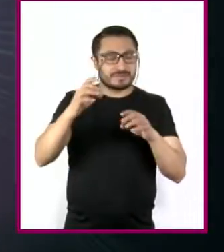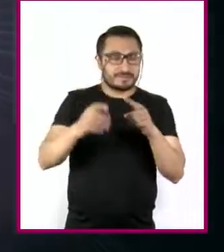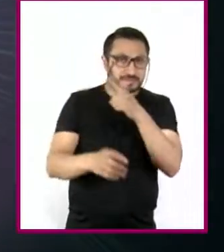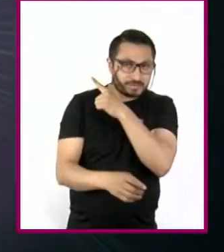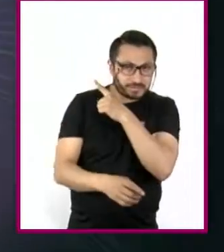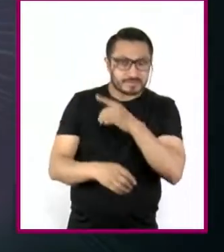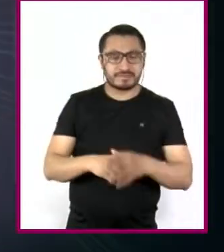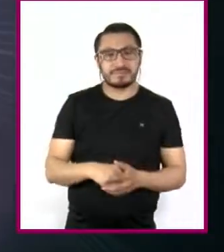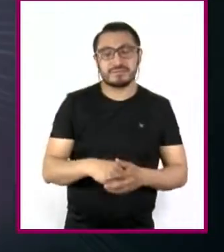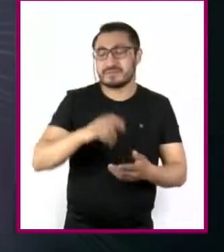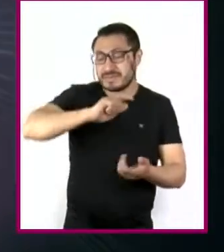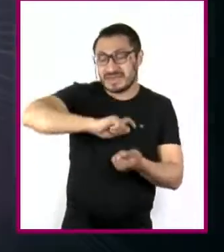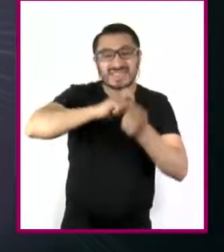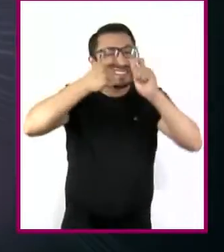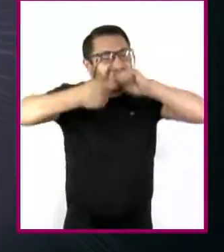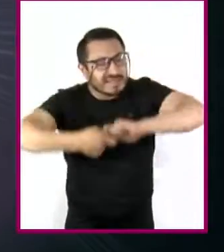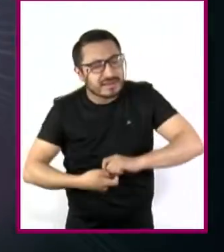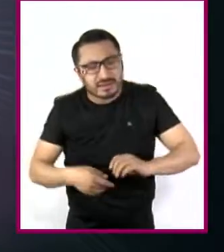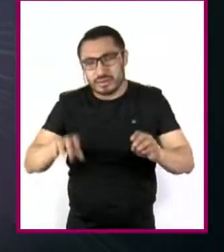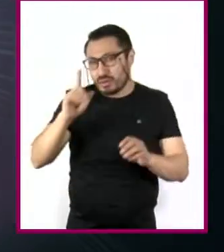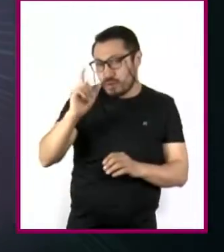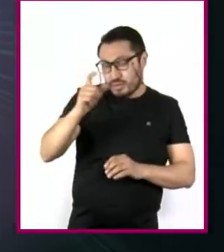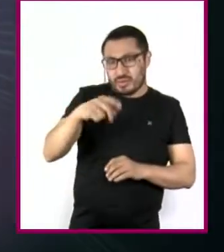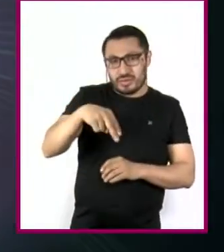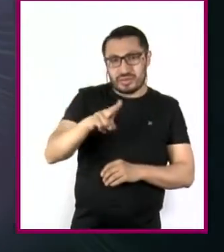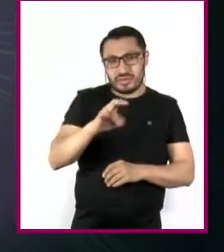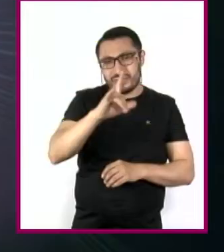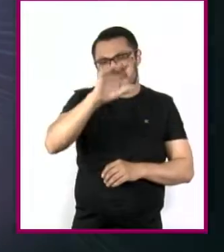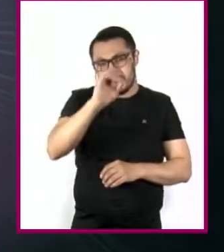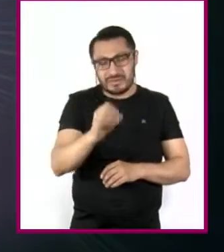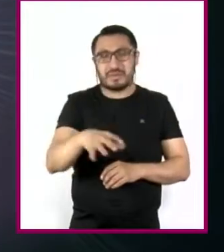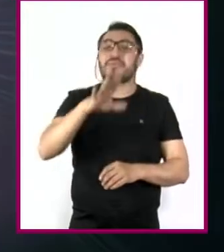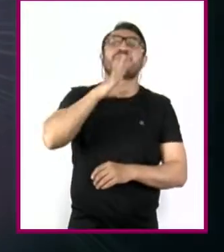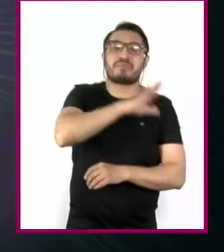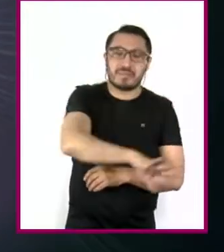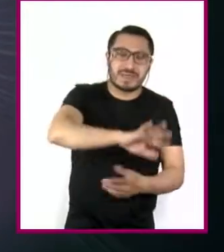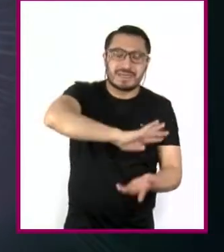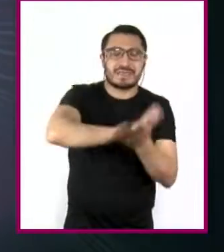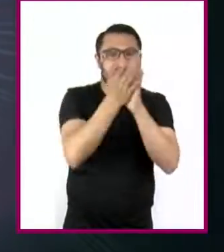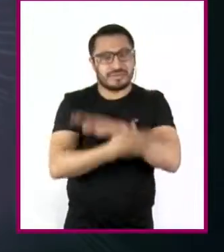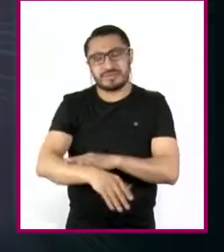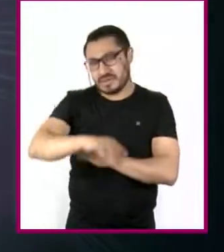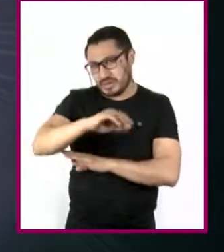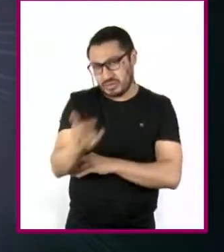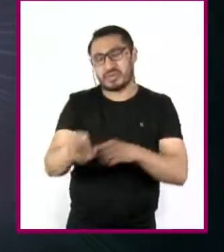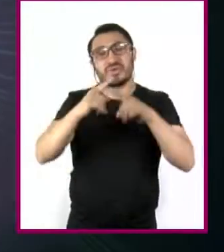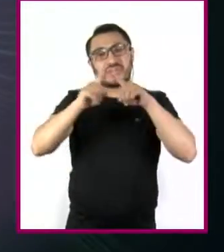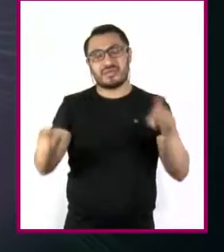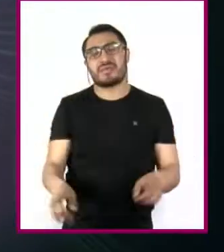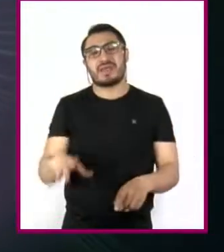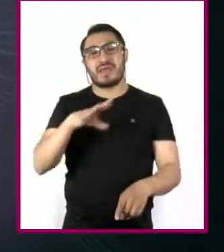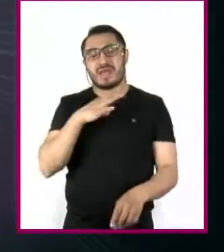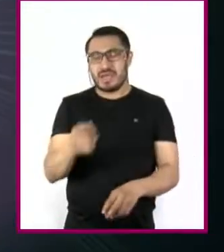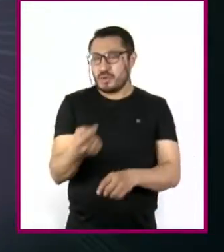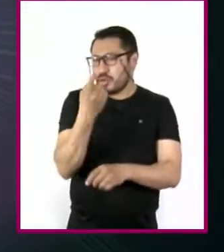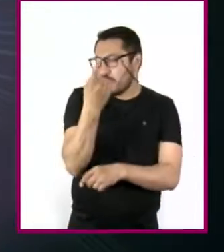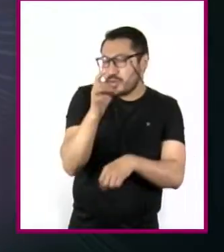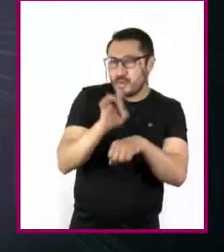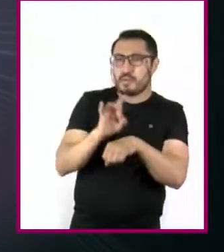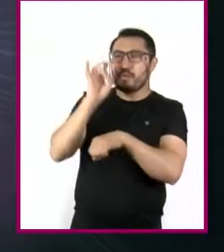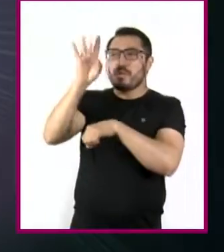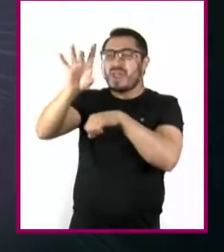isótopos. Esta transformación se da cuando un núcleo inestable se transforma en otro emitiendo una partícula